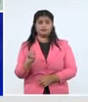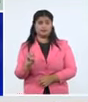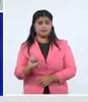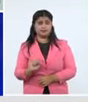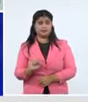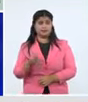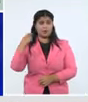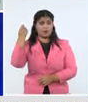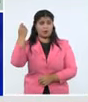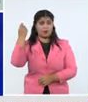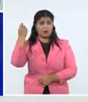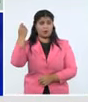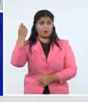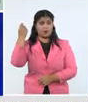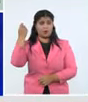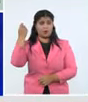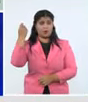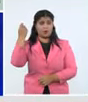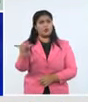Mantua, 16, al igual que